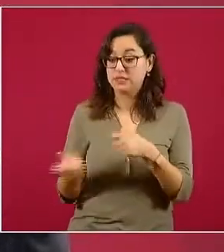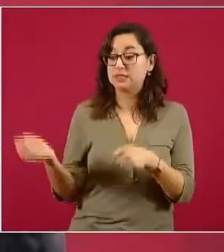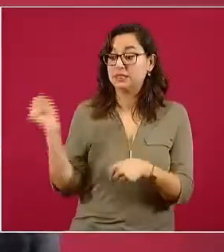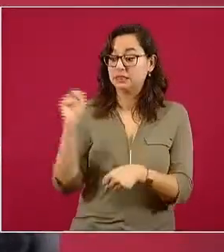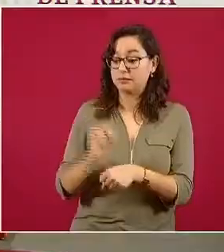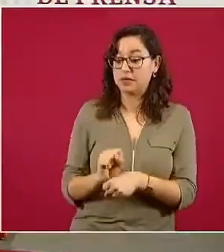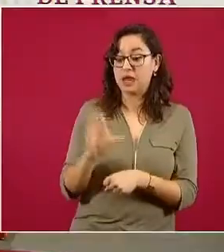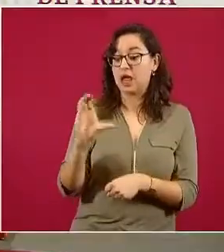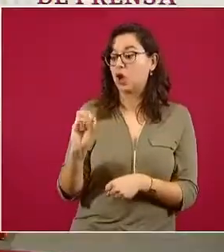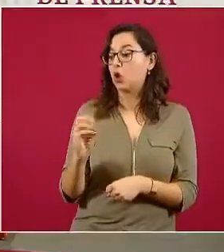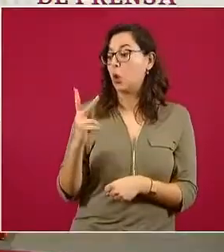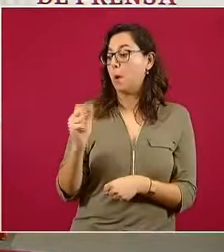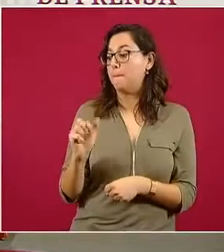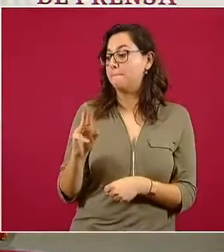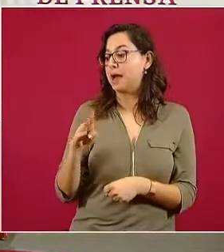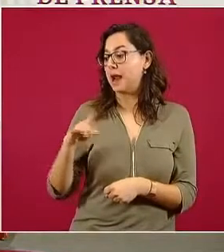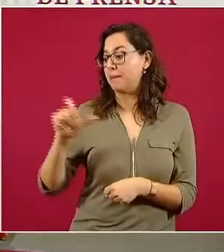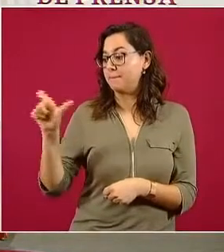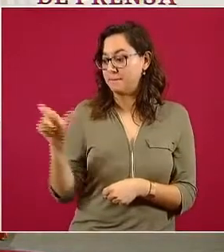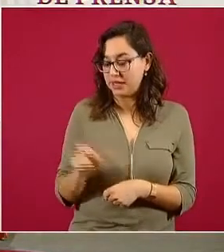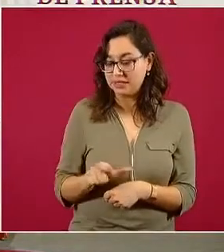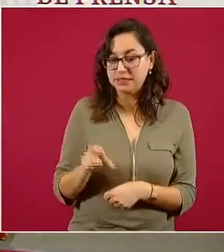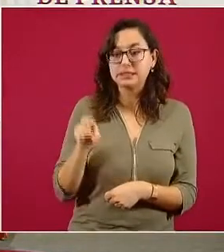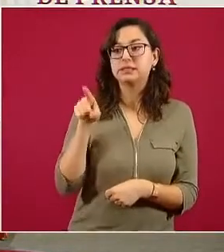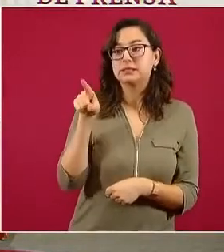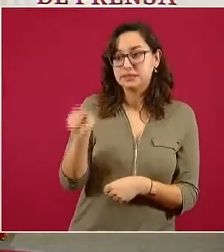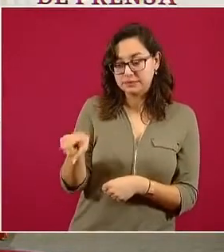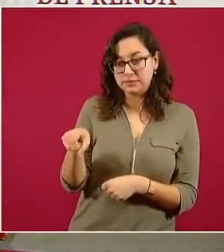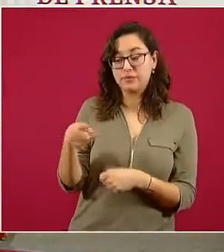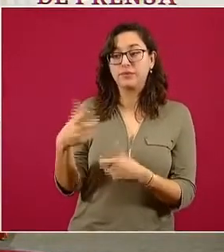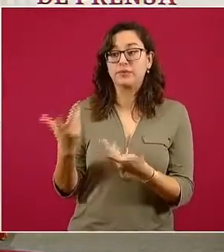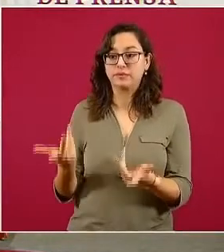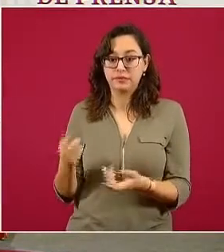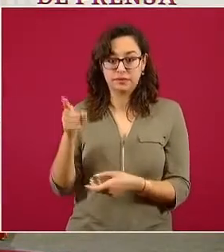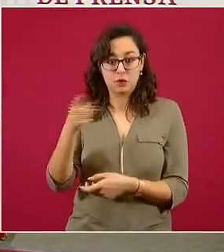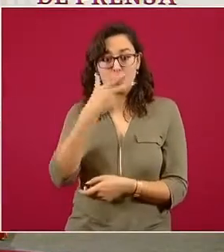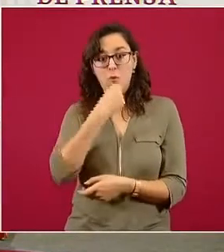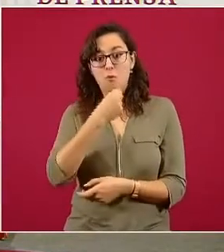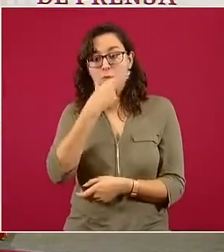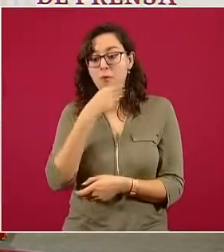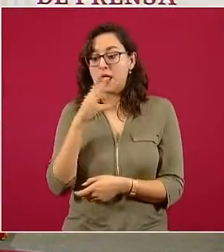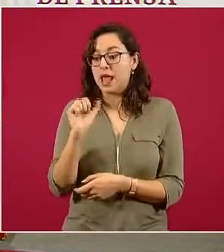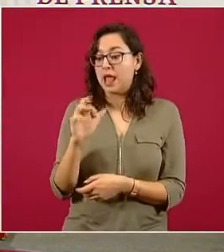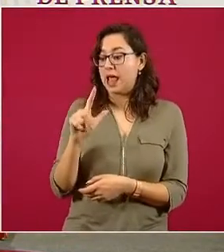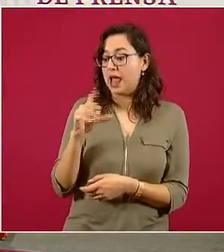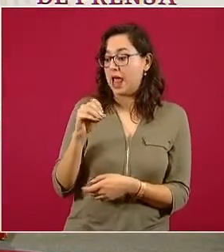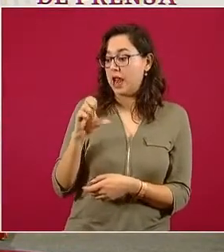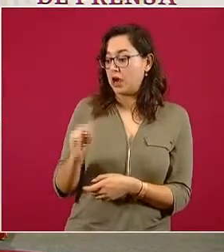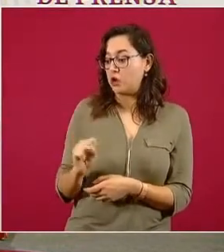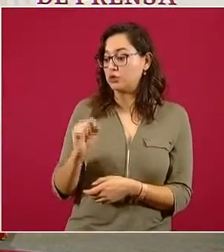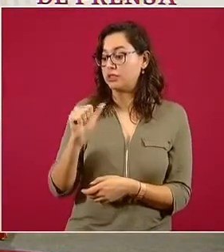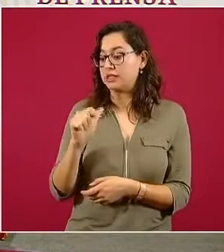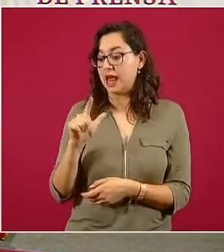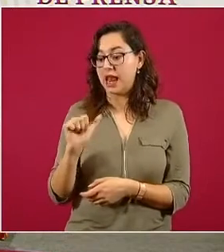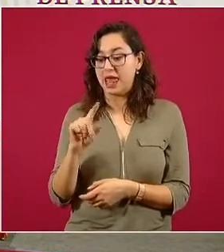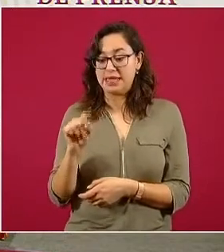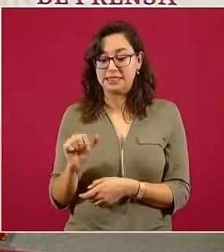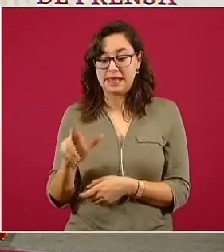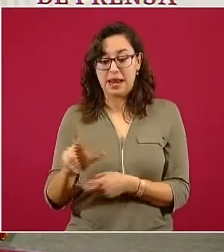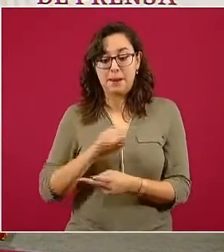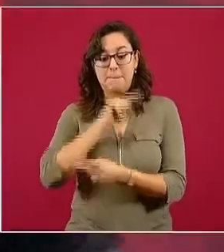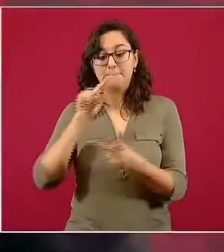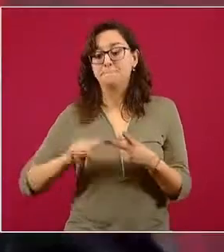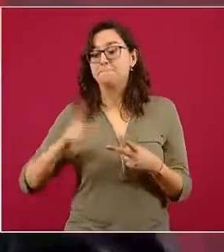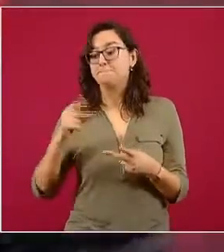agradezco la actitud positiva de Carlos Salazar, el presidente del Consejo, de Patrick Devlin,